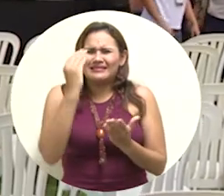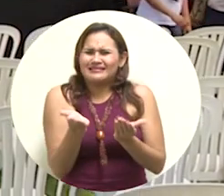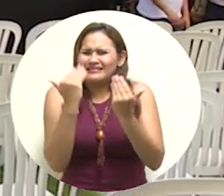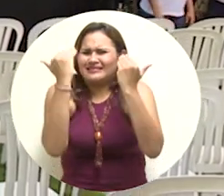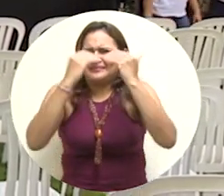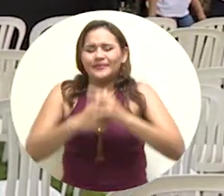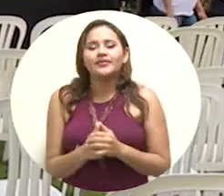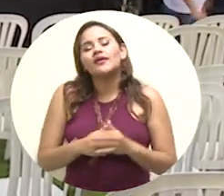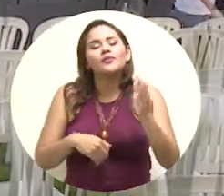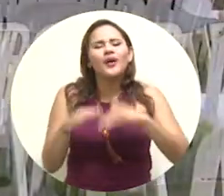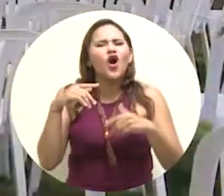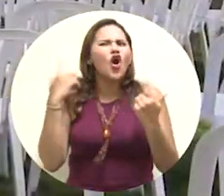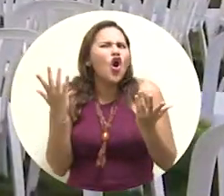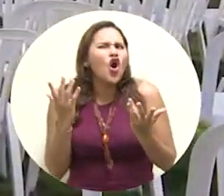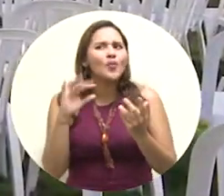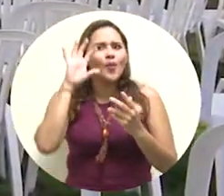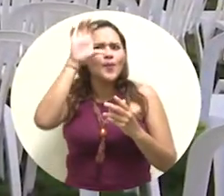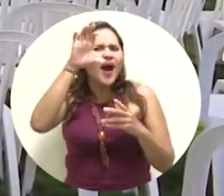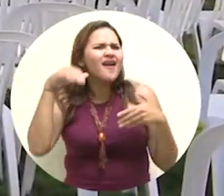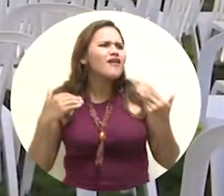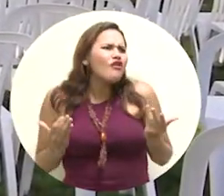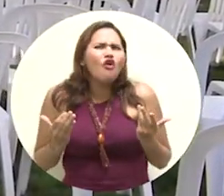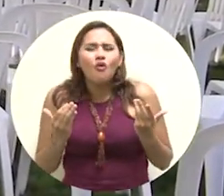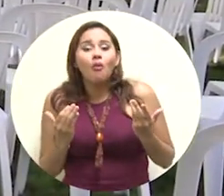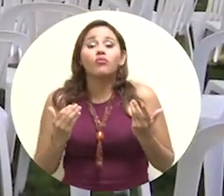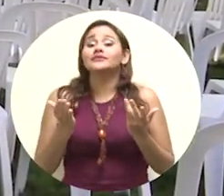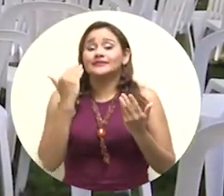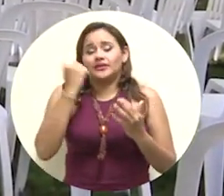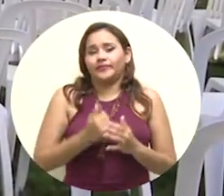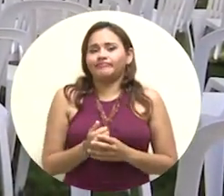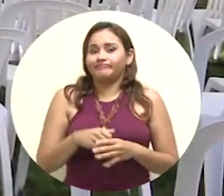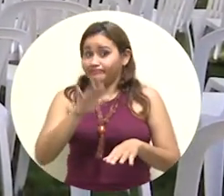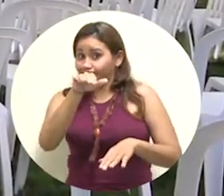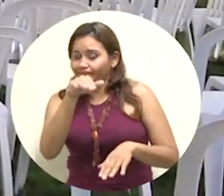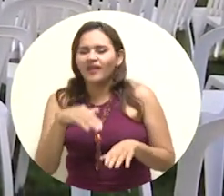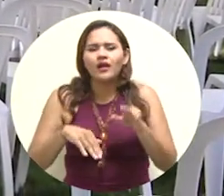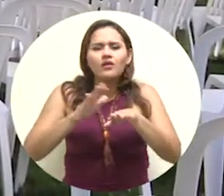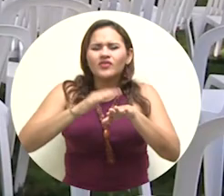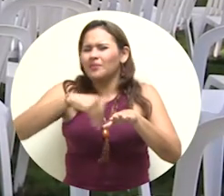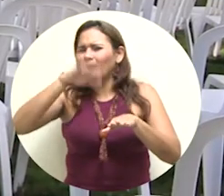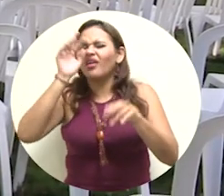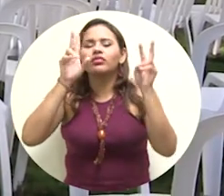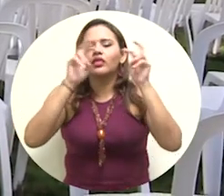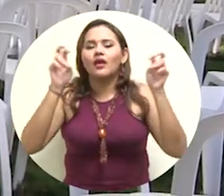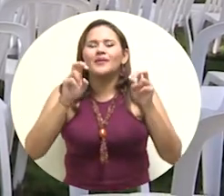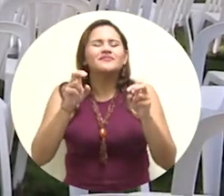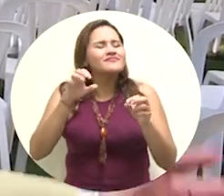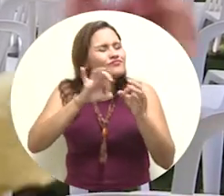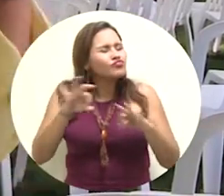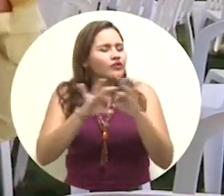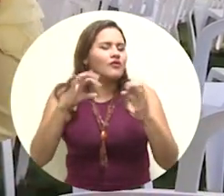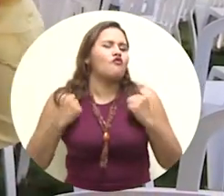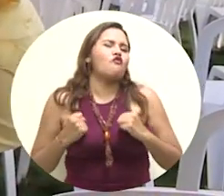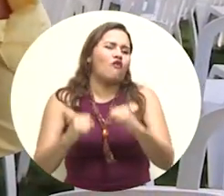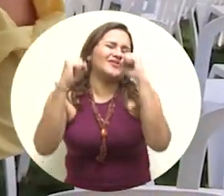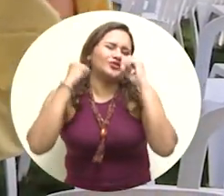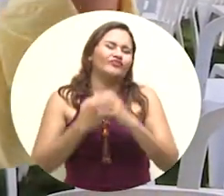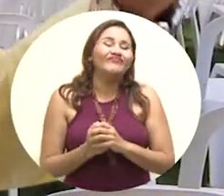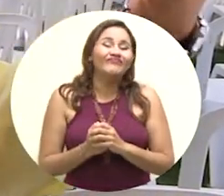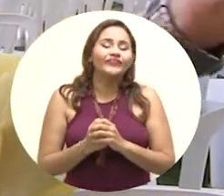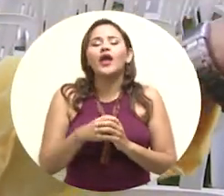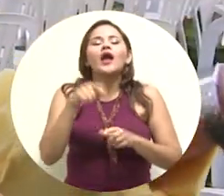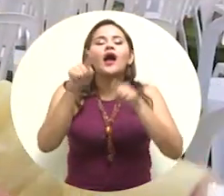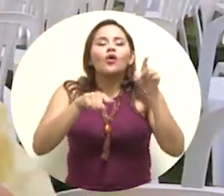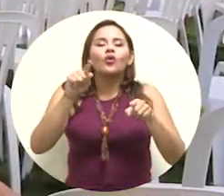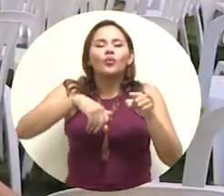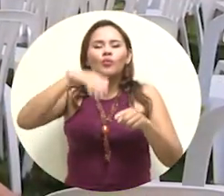partes del país. ¿Cuál es el tema? La dedicación, ¿sí? Digamos que cuando uno está haciendo pregrado, o muchos estudiantes ven es como la facilidad y